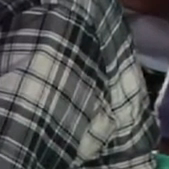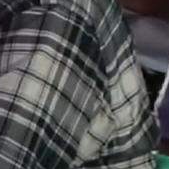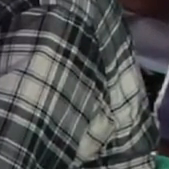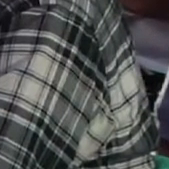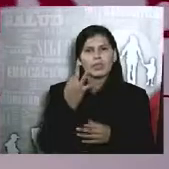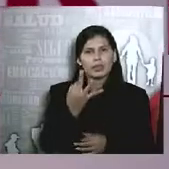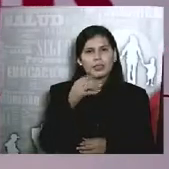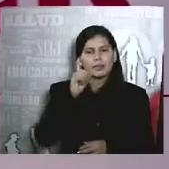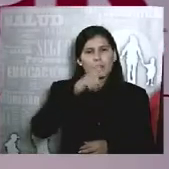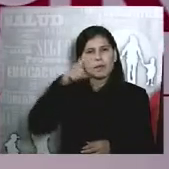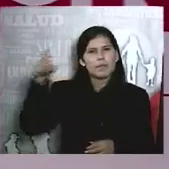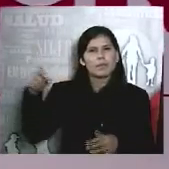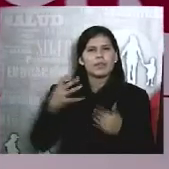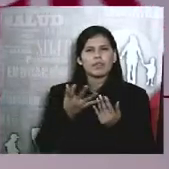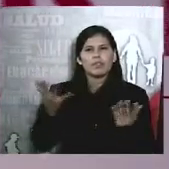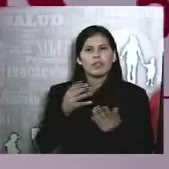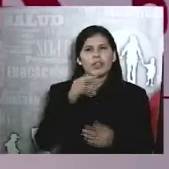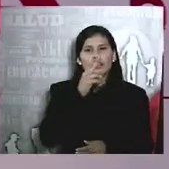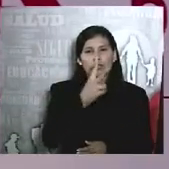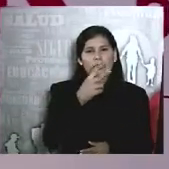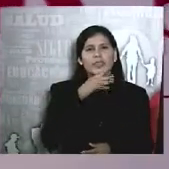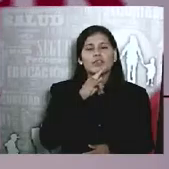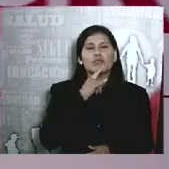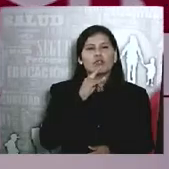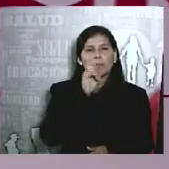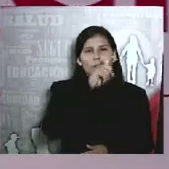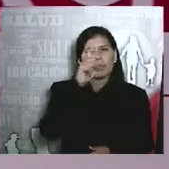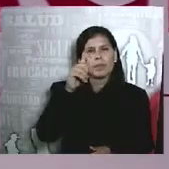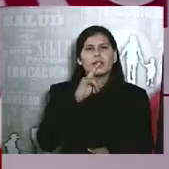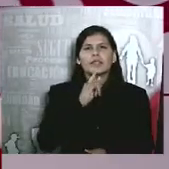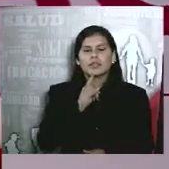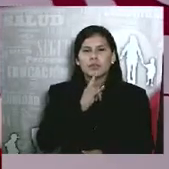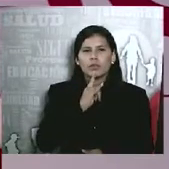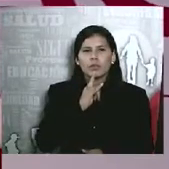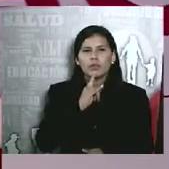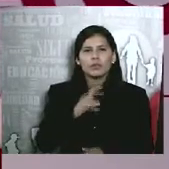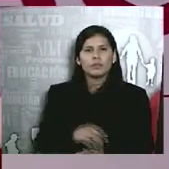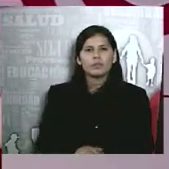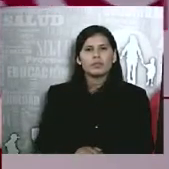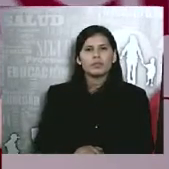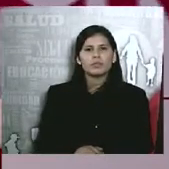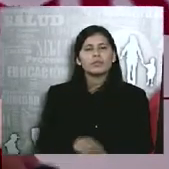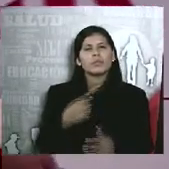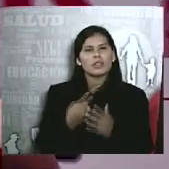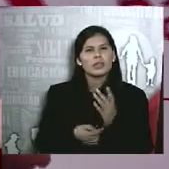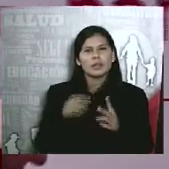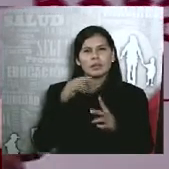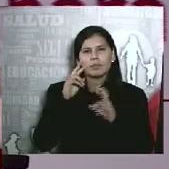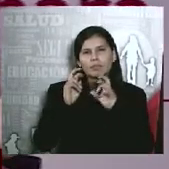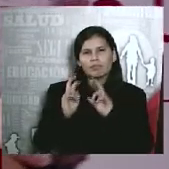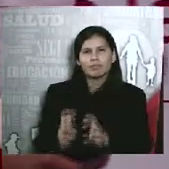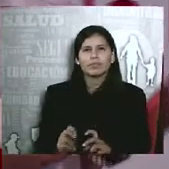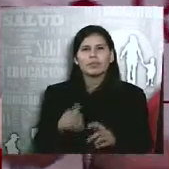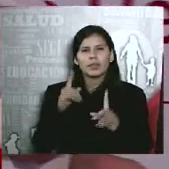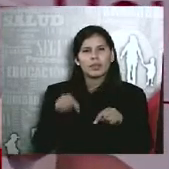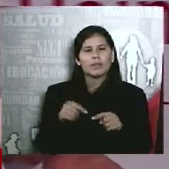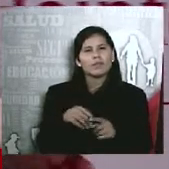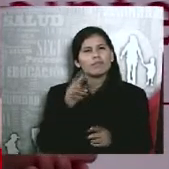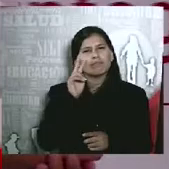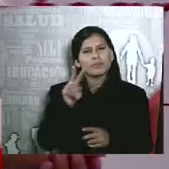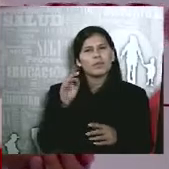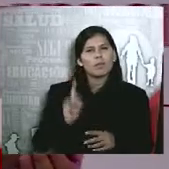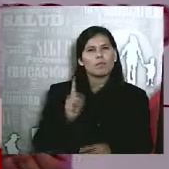giras inteligentes, 2 Estados Unidos y una Indonesia y Timor del Este, donde se visibilizó y se posicionó